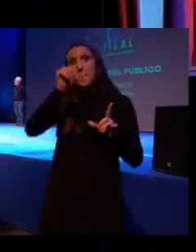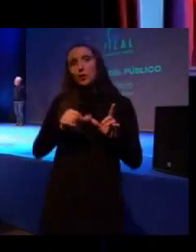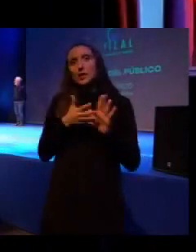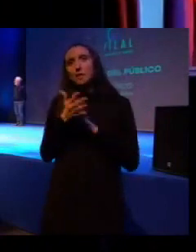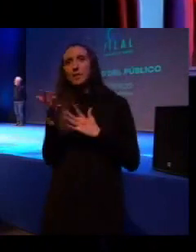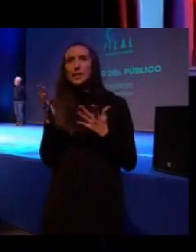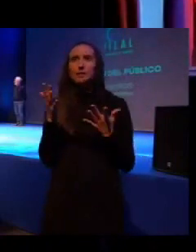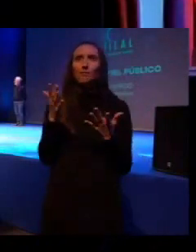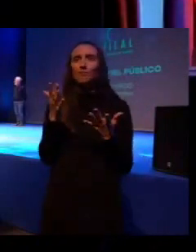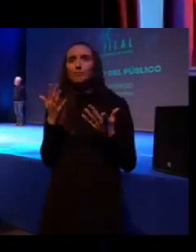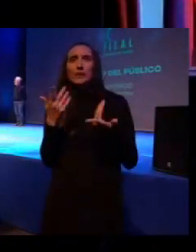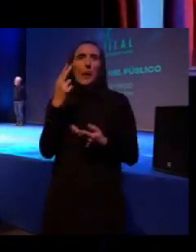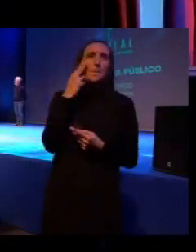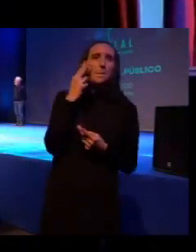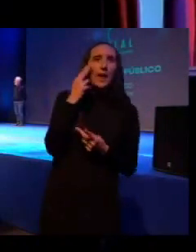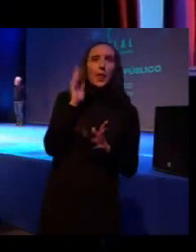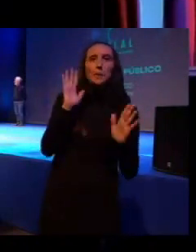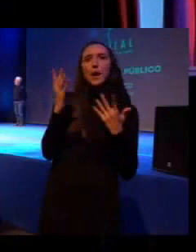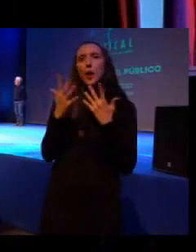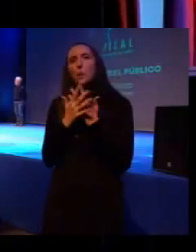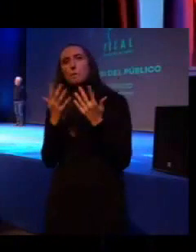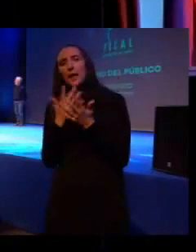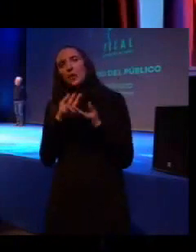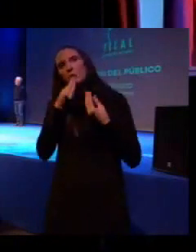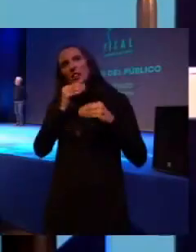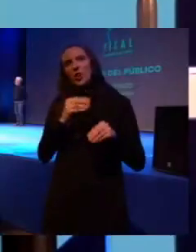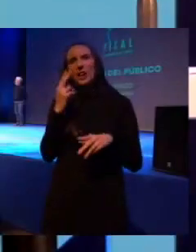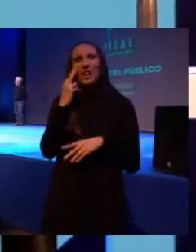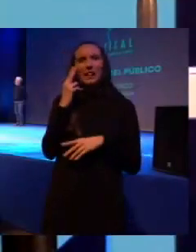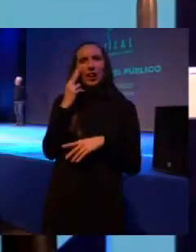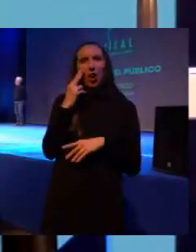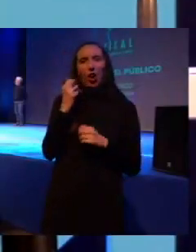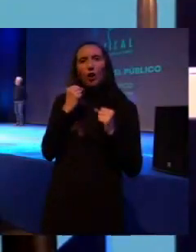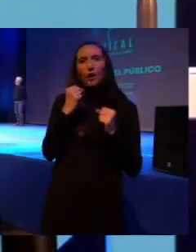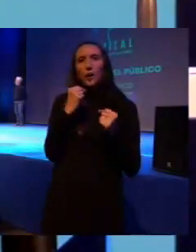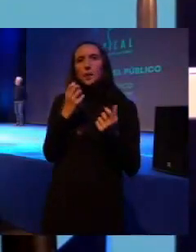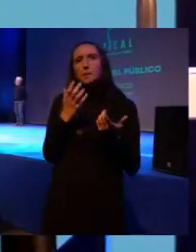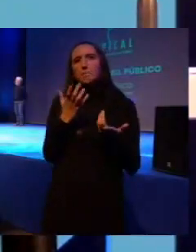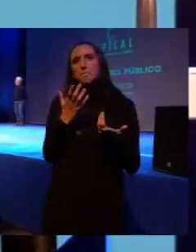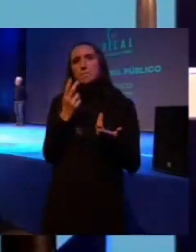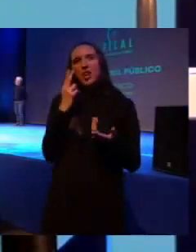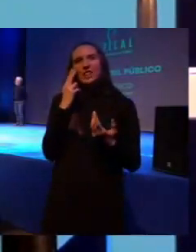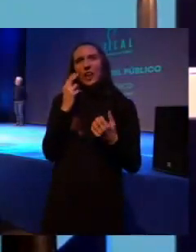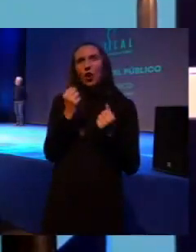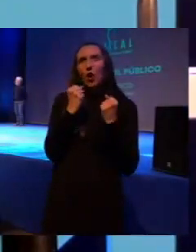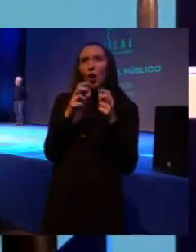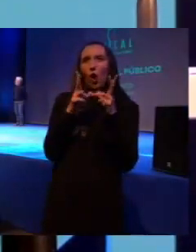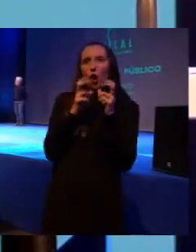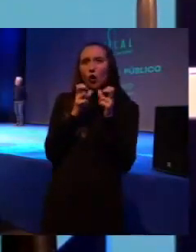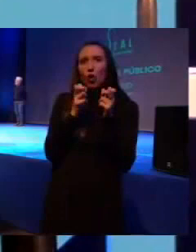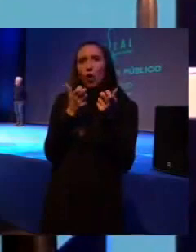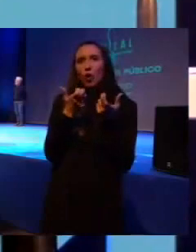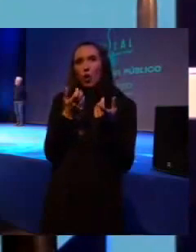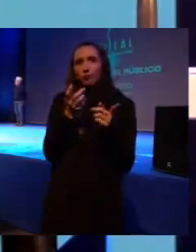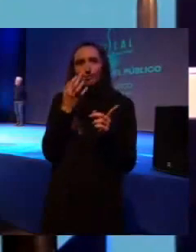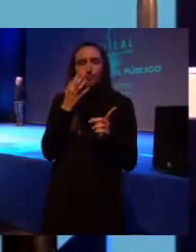lomos del terror, pero contamos una historia de terror de ese terror, de ese horror que ocurre y que